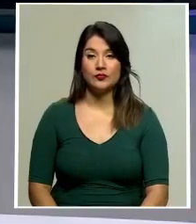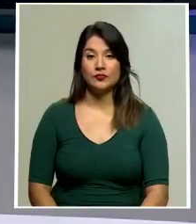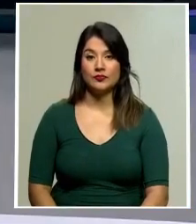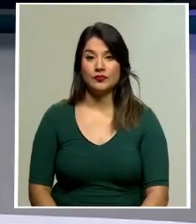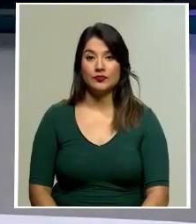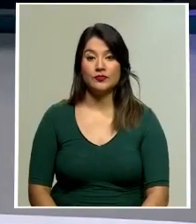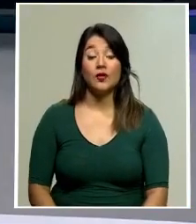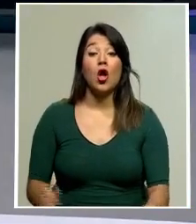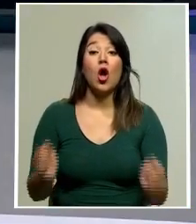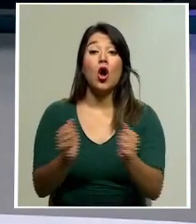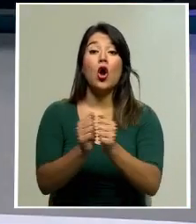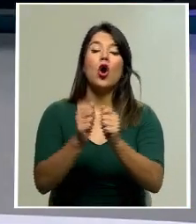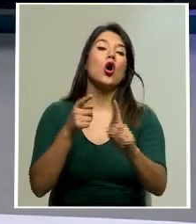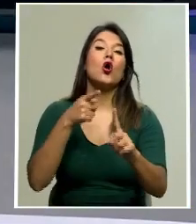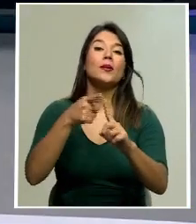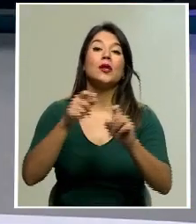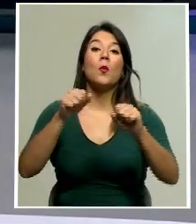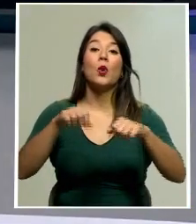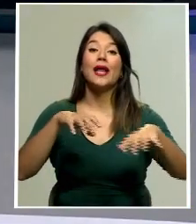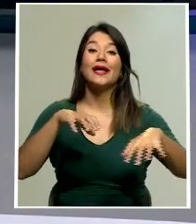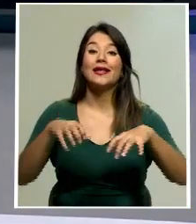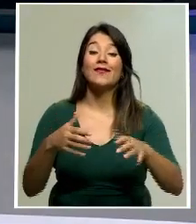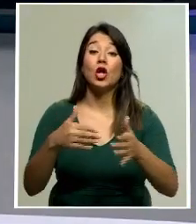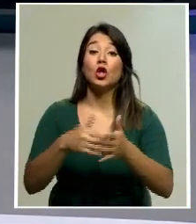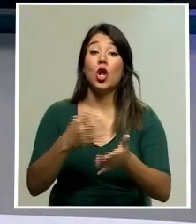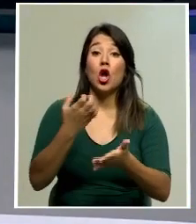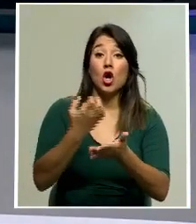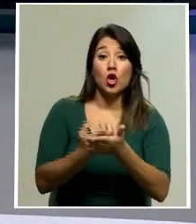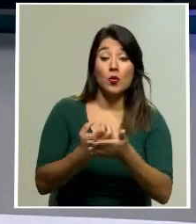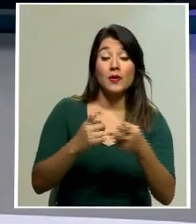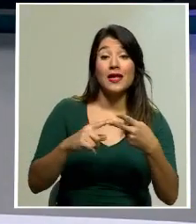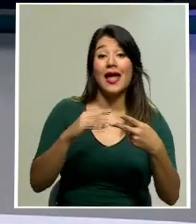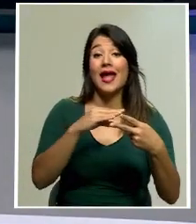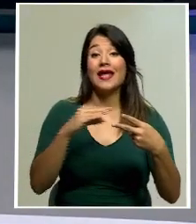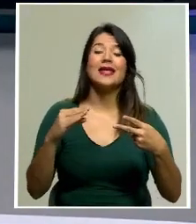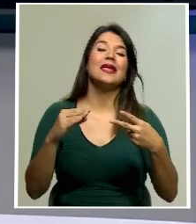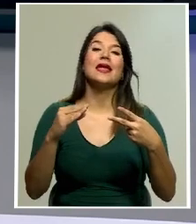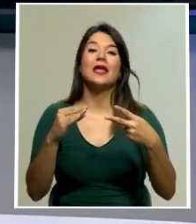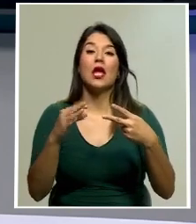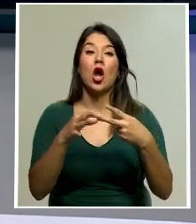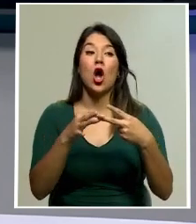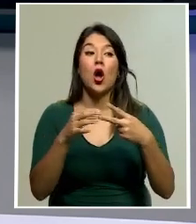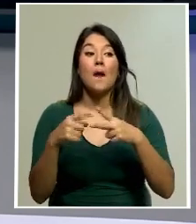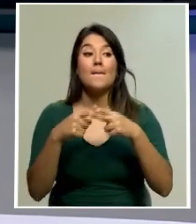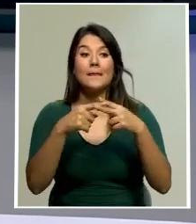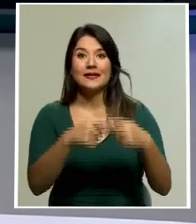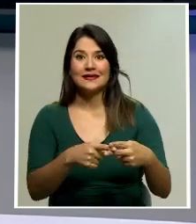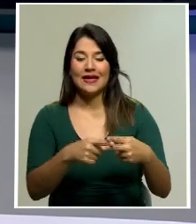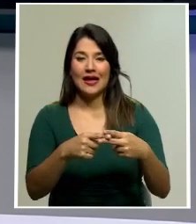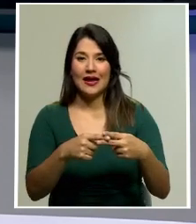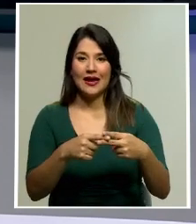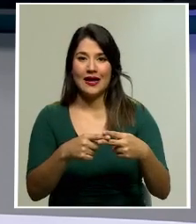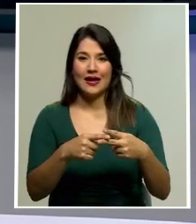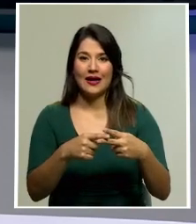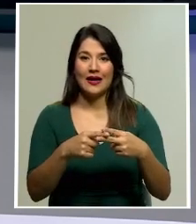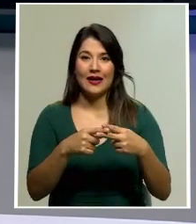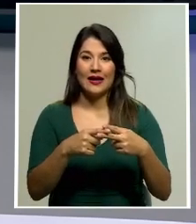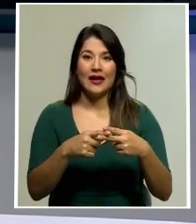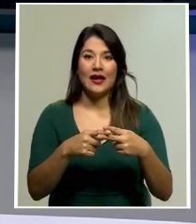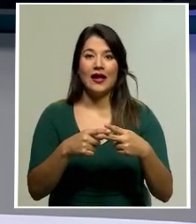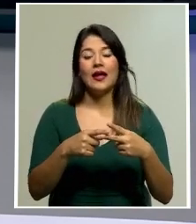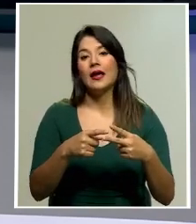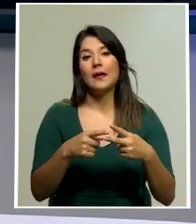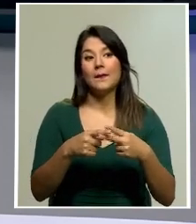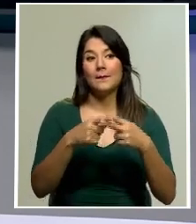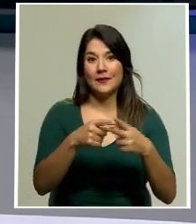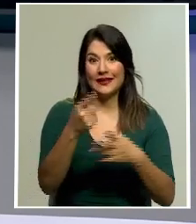Y con el objetivo de reactivar la economía y las opciones crediticias, las entidades financieras ofrecen grandes oportunidades de préstamos.